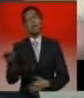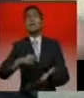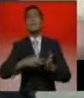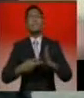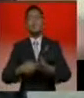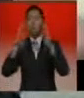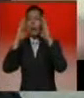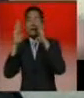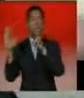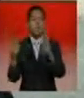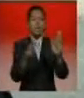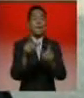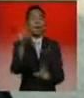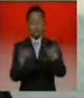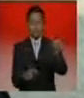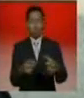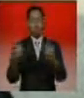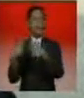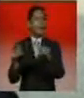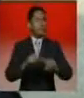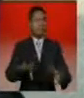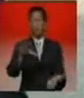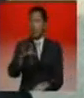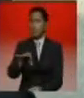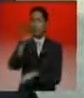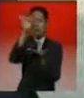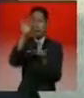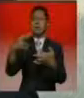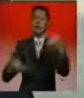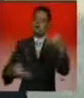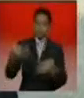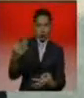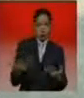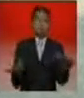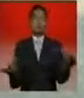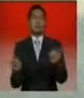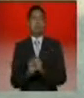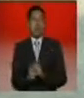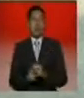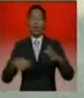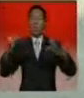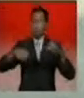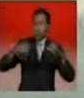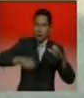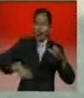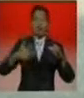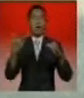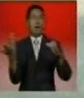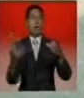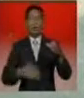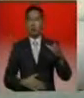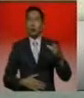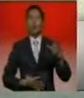para el público los representantes del consejo de la judicatura la gracia